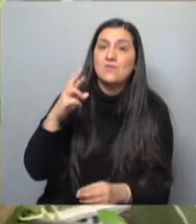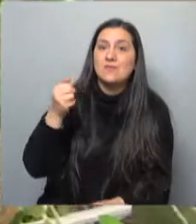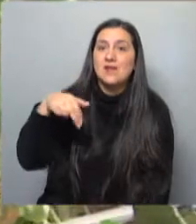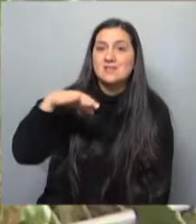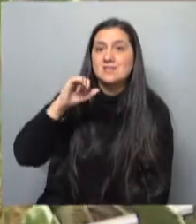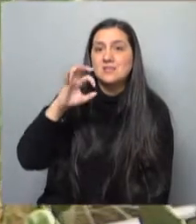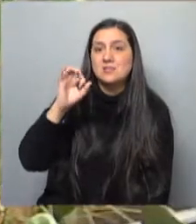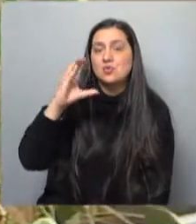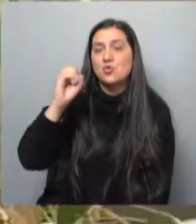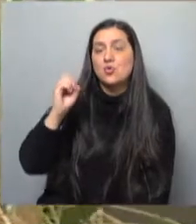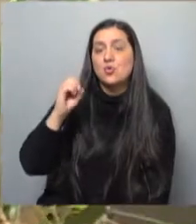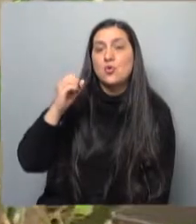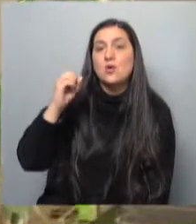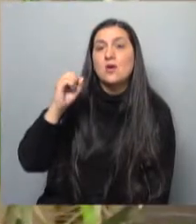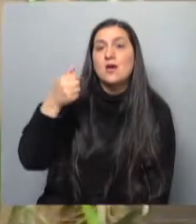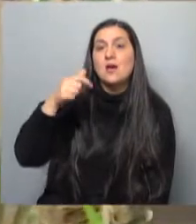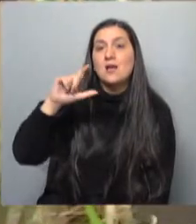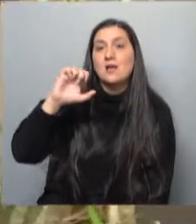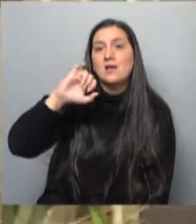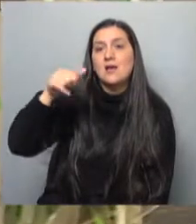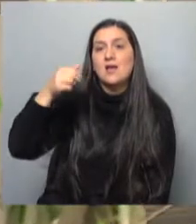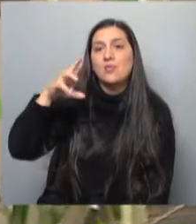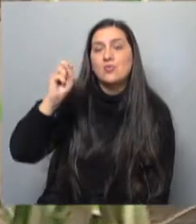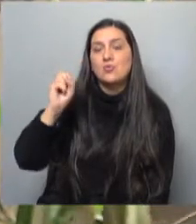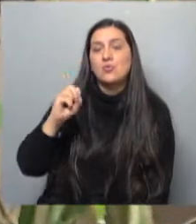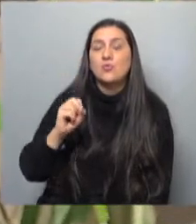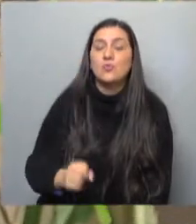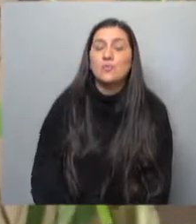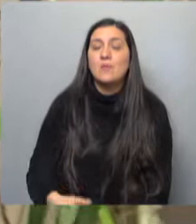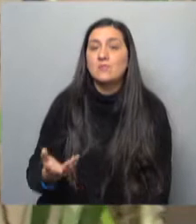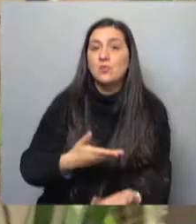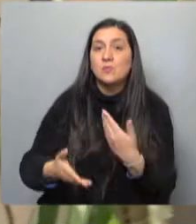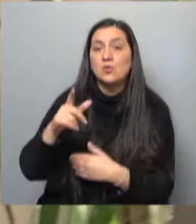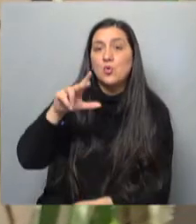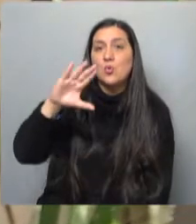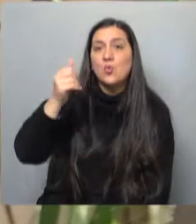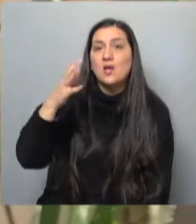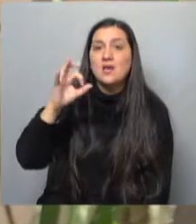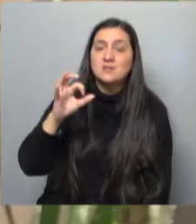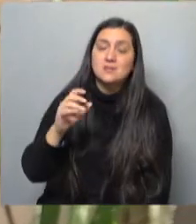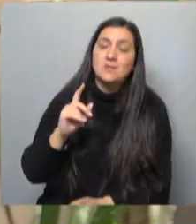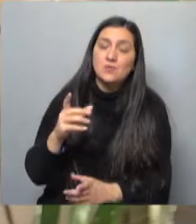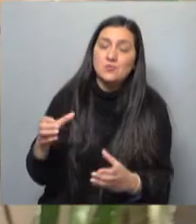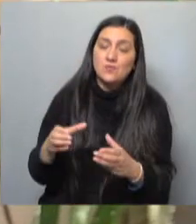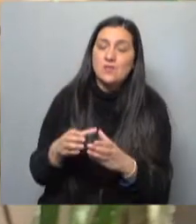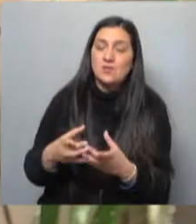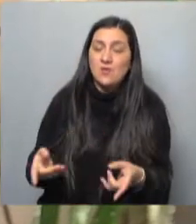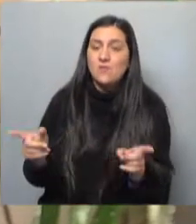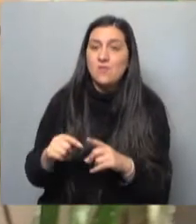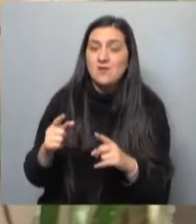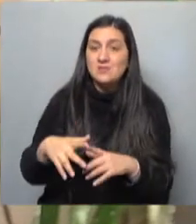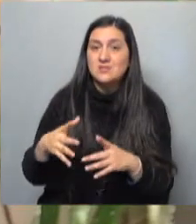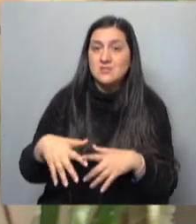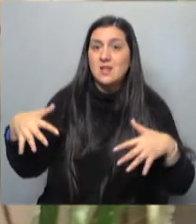Fernando Pacheco y Alejandro Casas, y compartiremos con Lucas Meyer y con su banda también, que vuelve a los escenarios por un